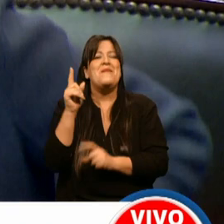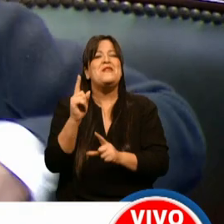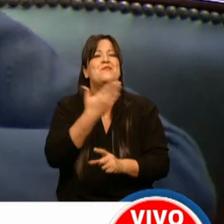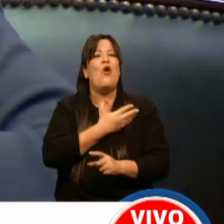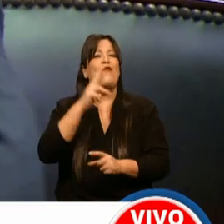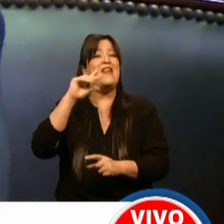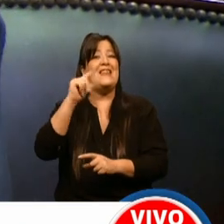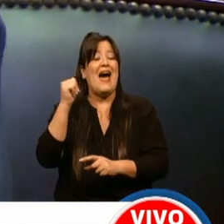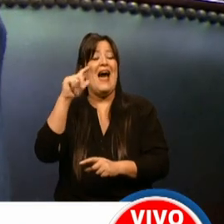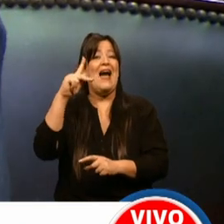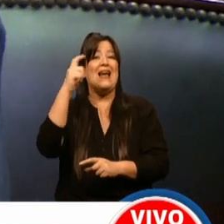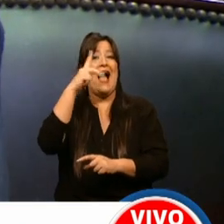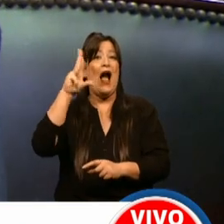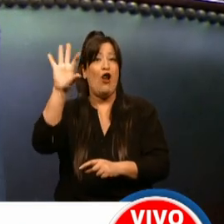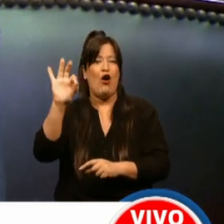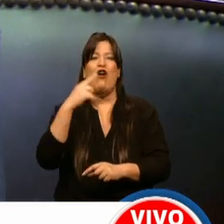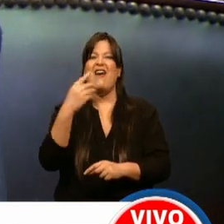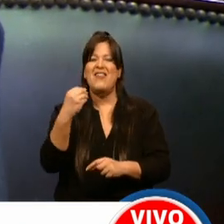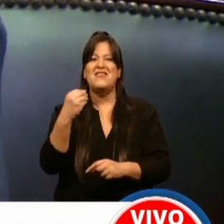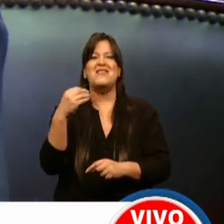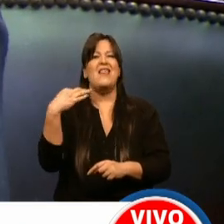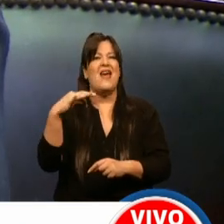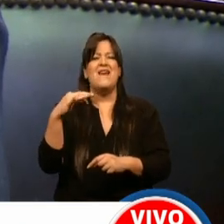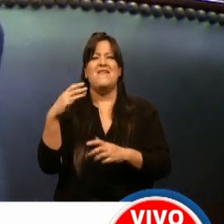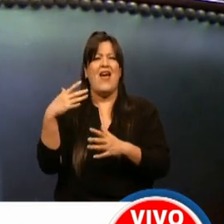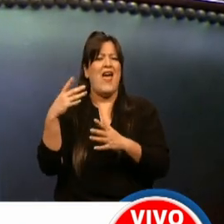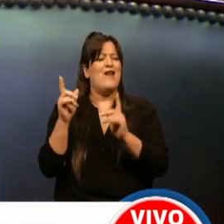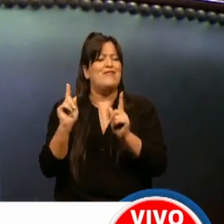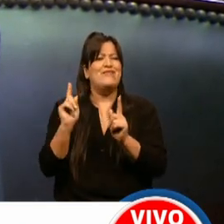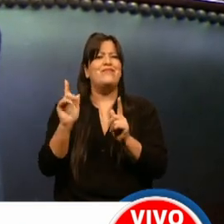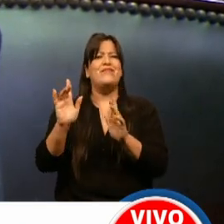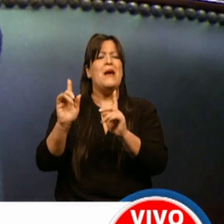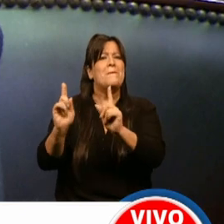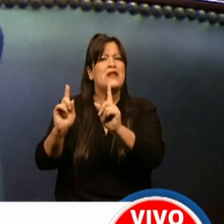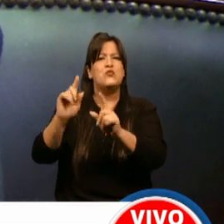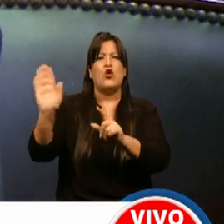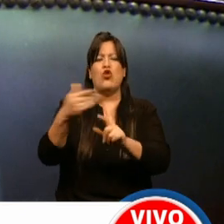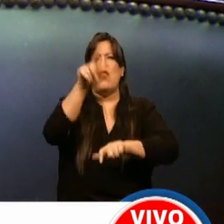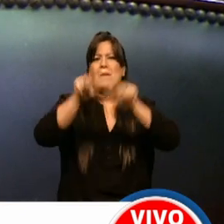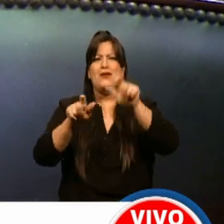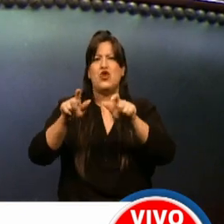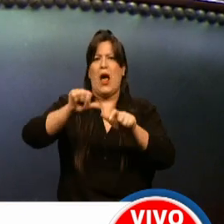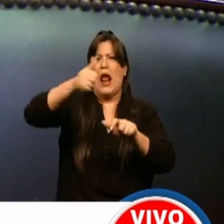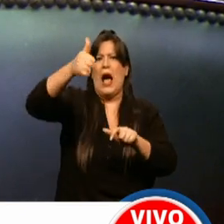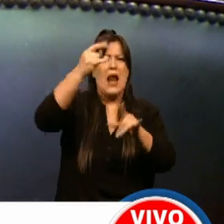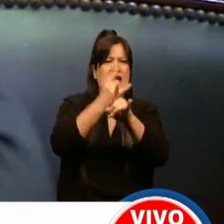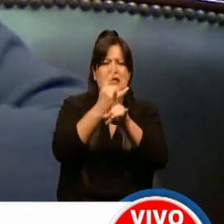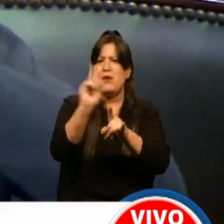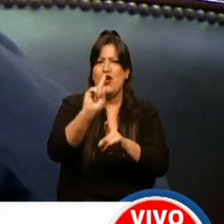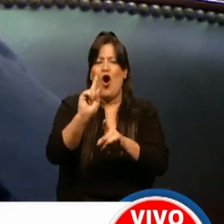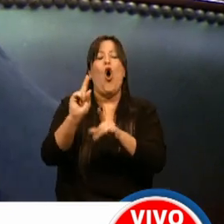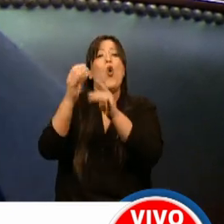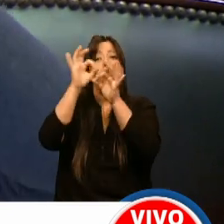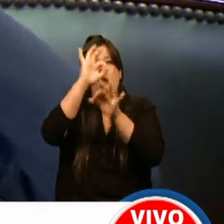reír reírnos invencibles no como los que siempre ganan sino como los que nunca se